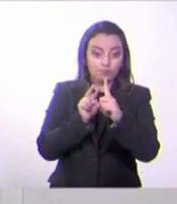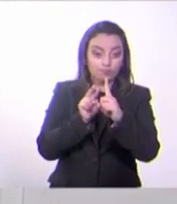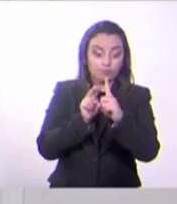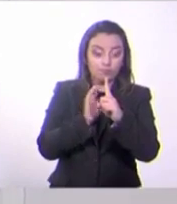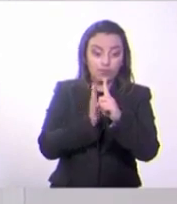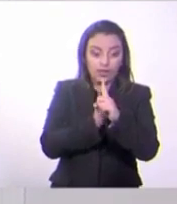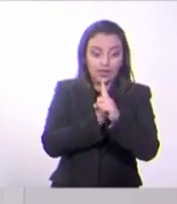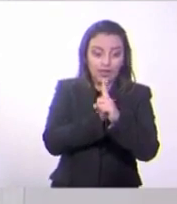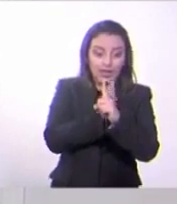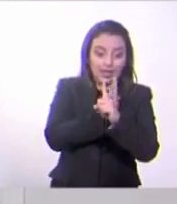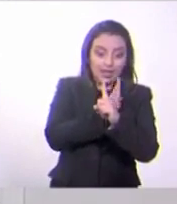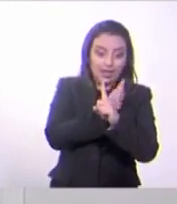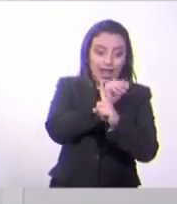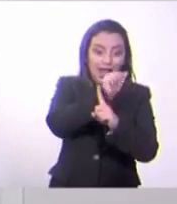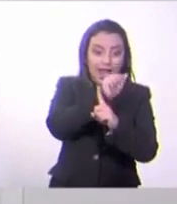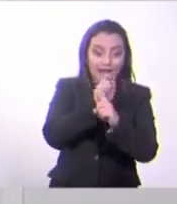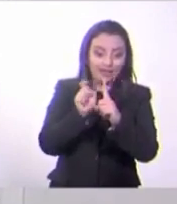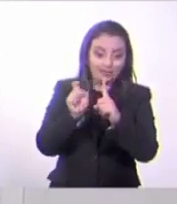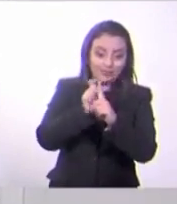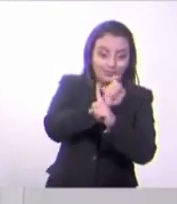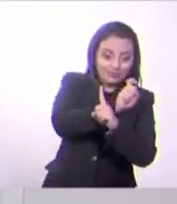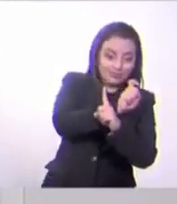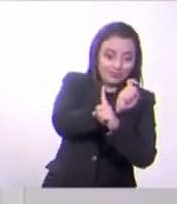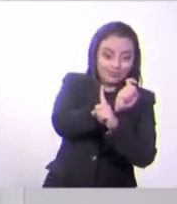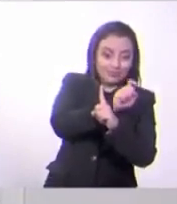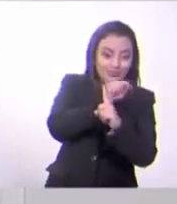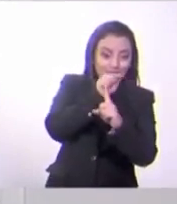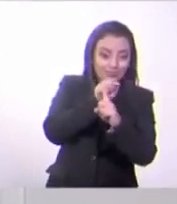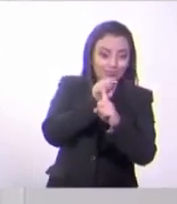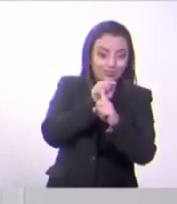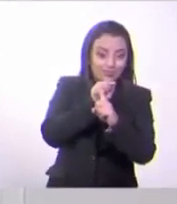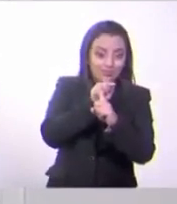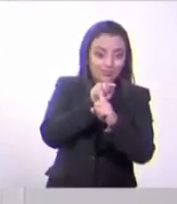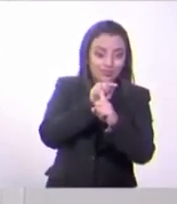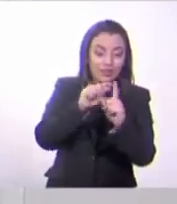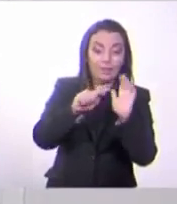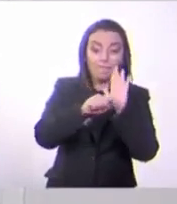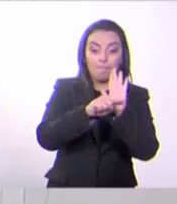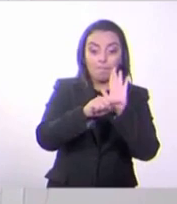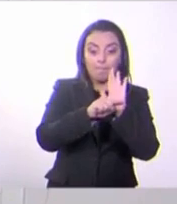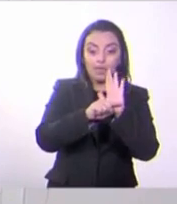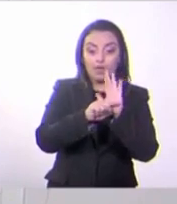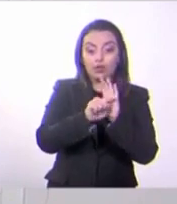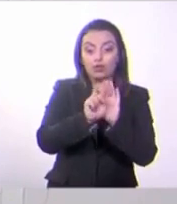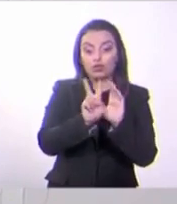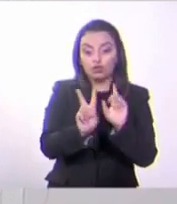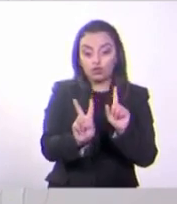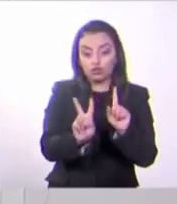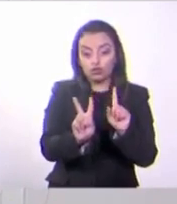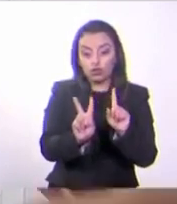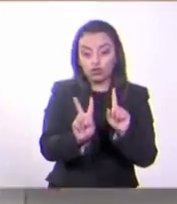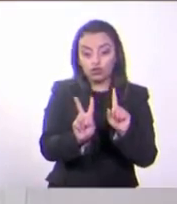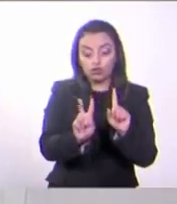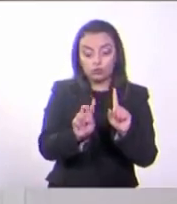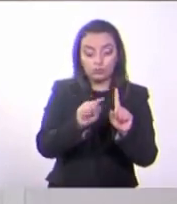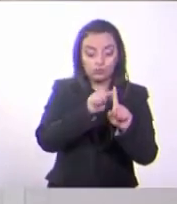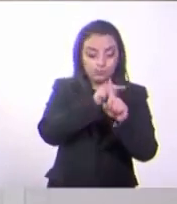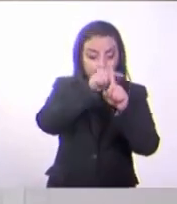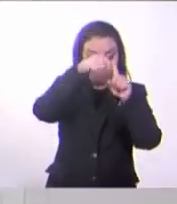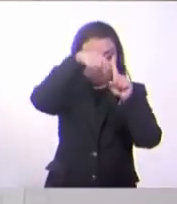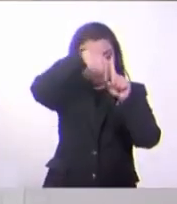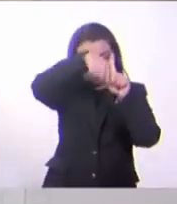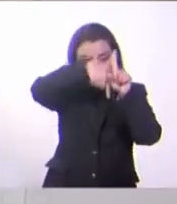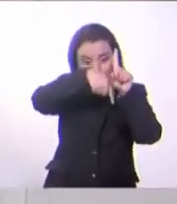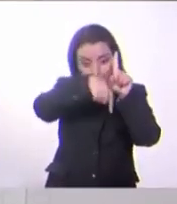2, pues Sí. entonces f de menos 2 va a ser igual a menos 1. Correcto. Aquí lo